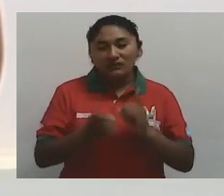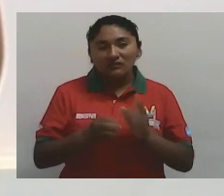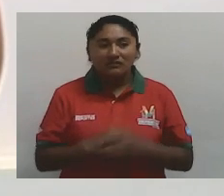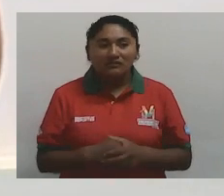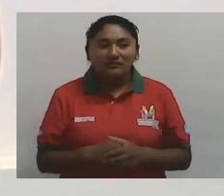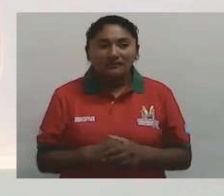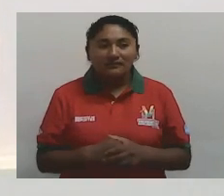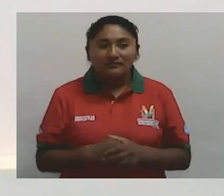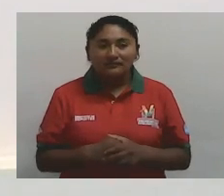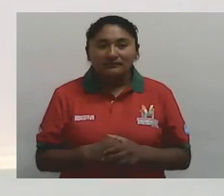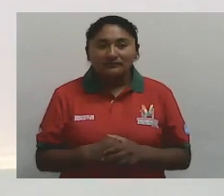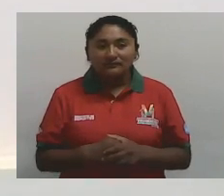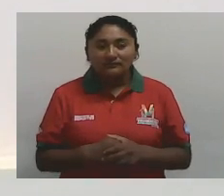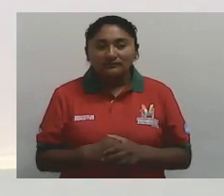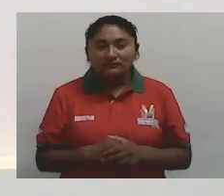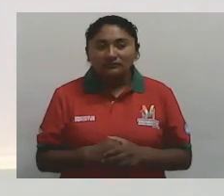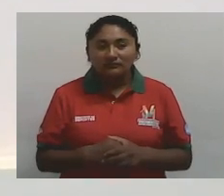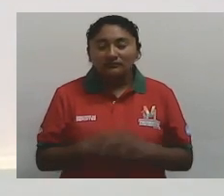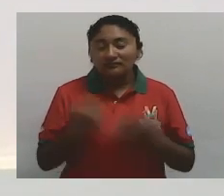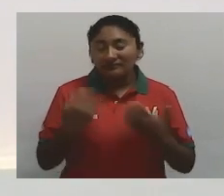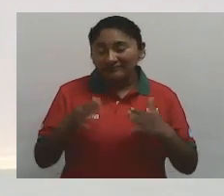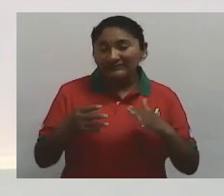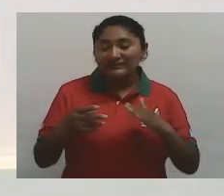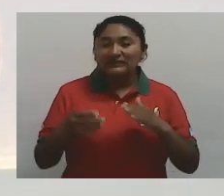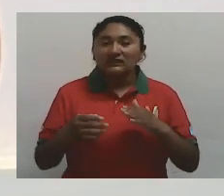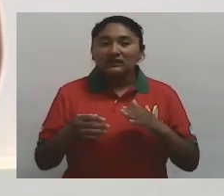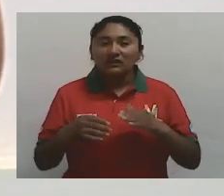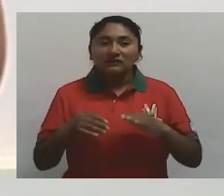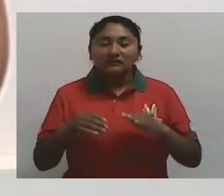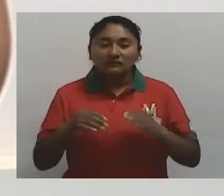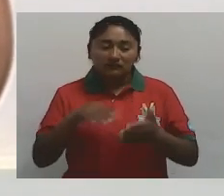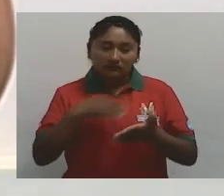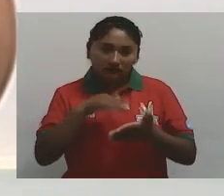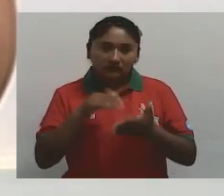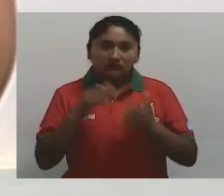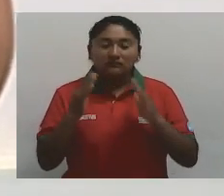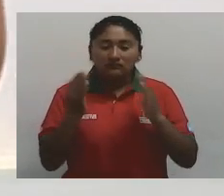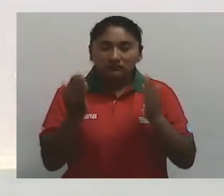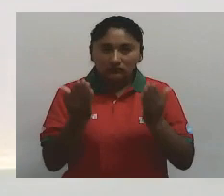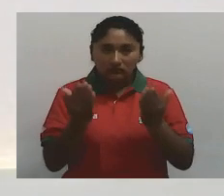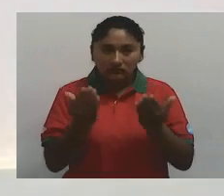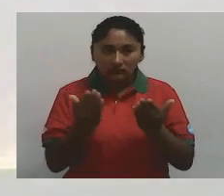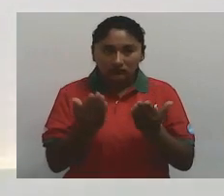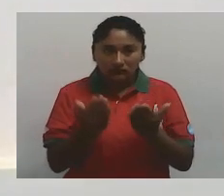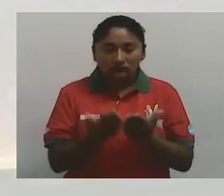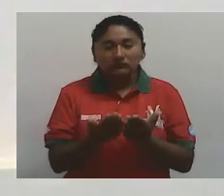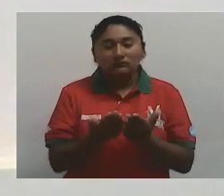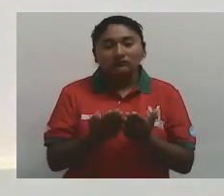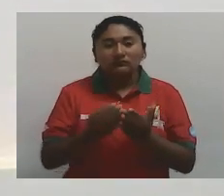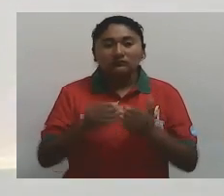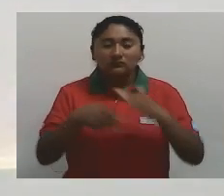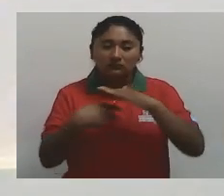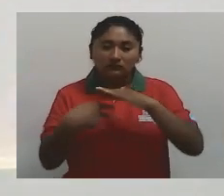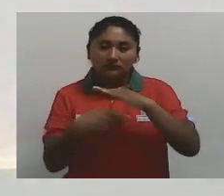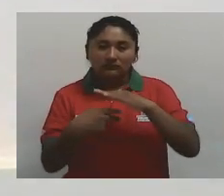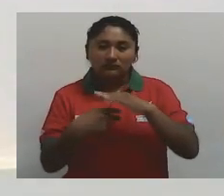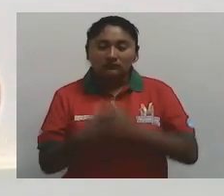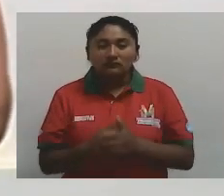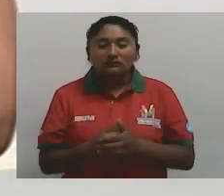primario, octavo, juegos, donde tienen la oportunidad de participar